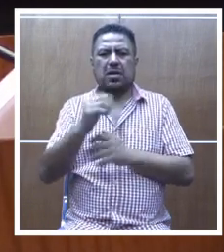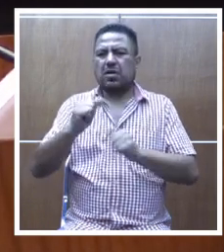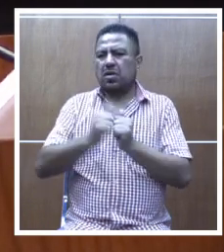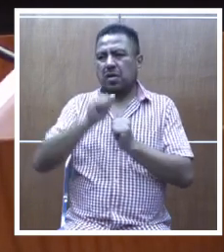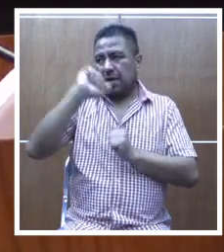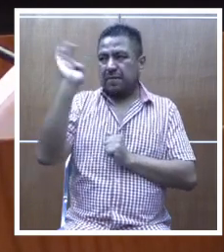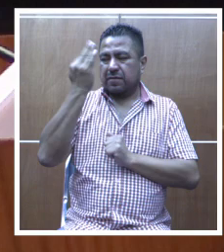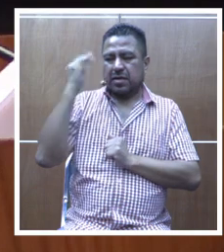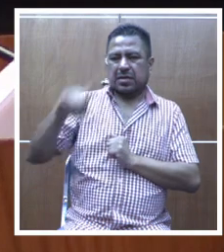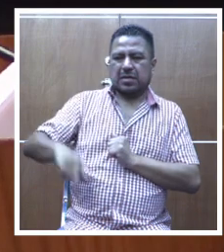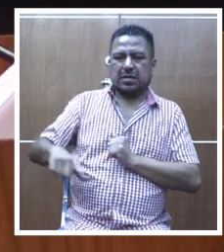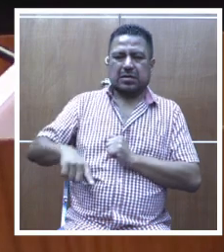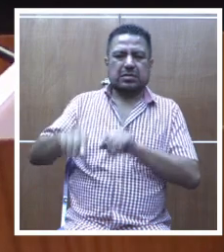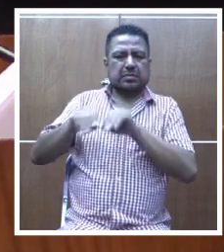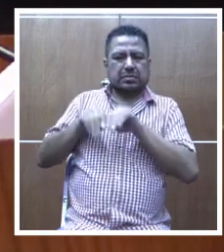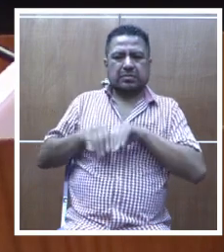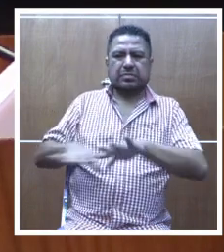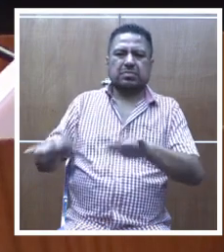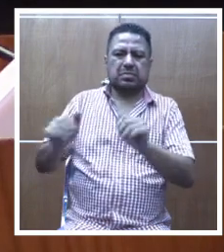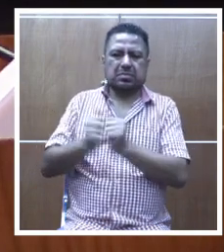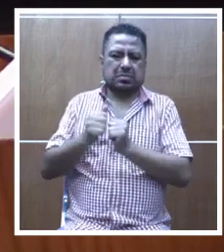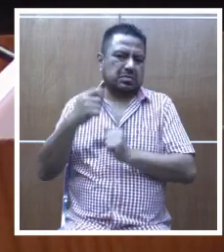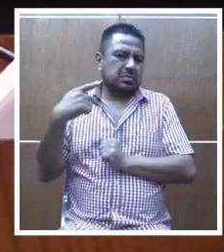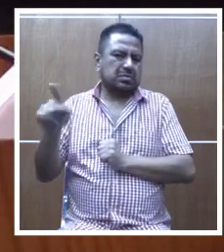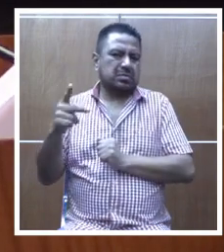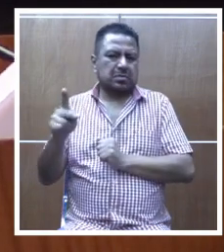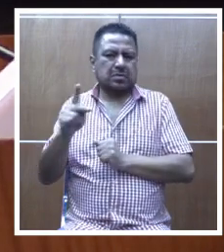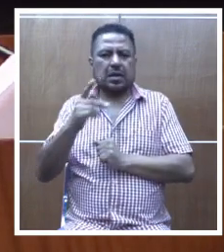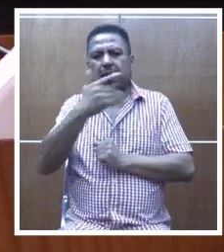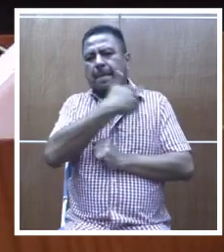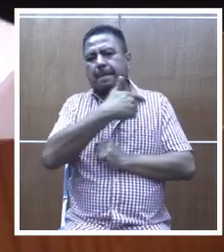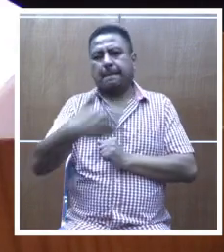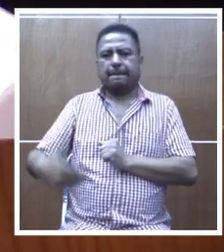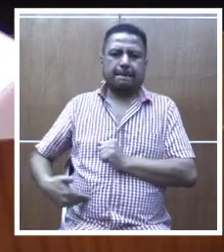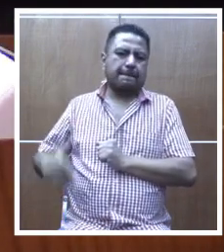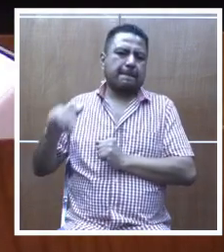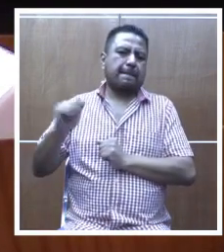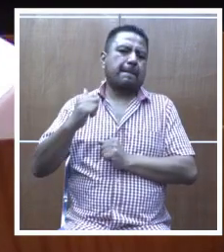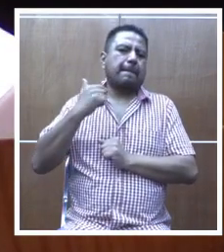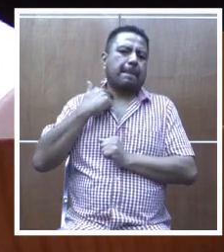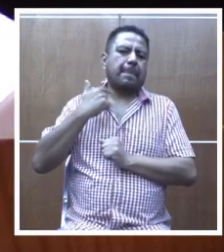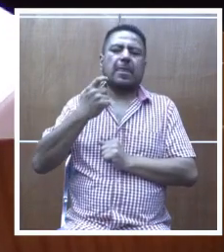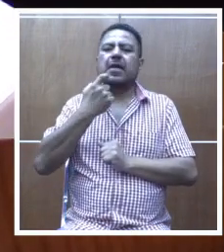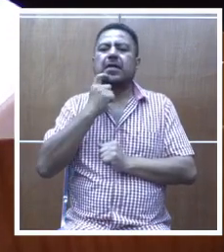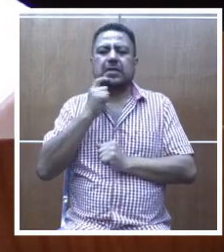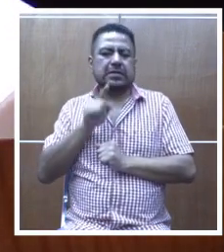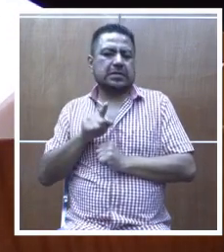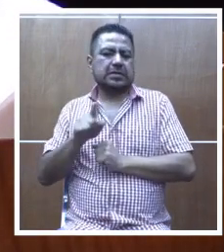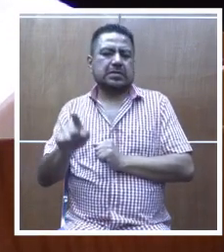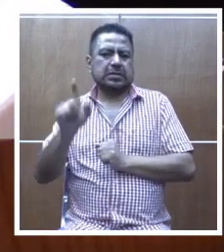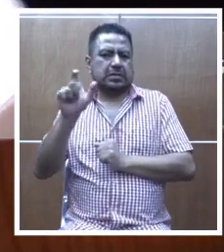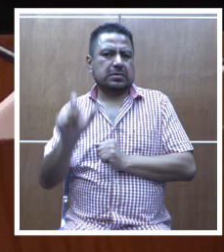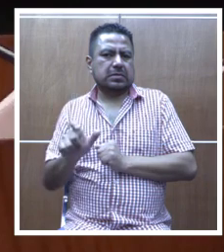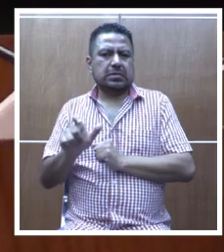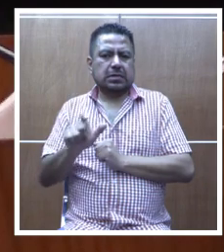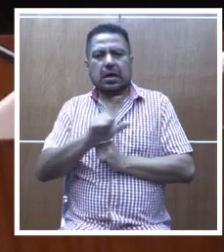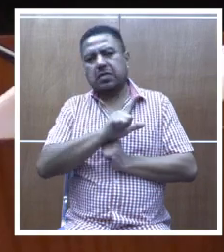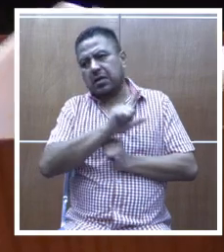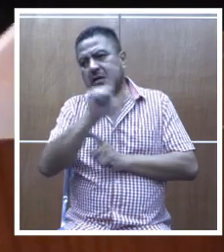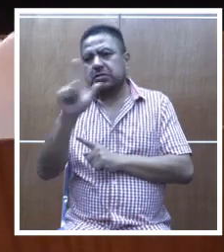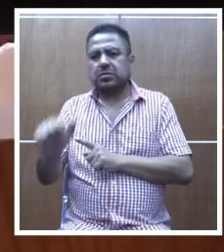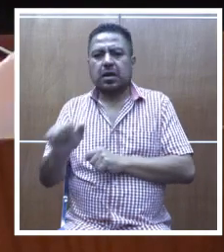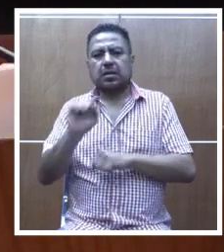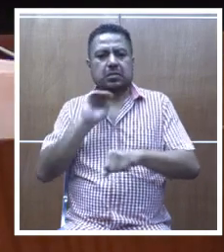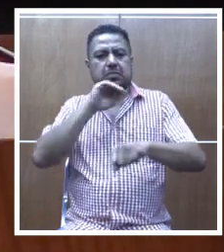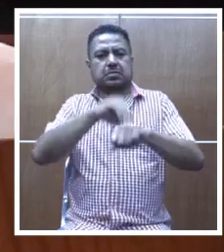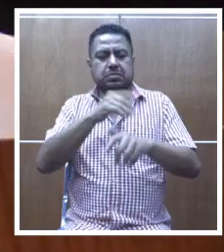la Federación, en su publicación vespertina, el presidente de la República, Andrés Manuel López Obrador, después de haberse